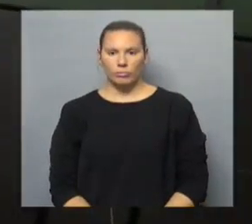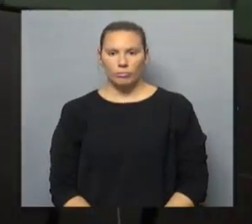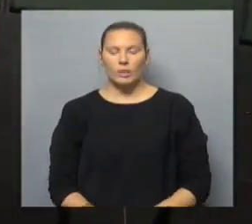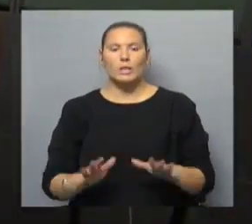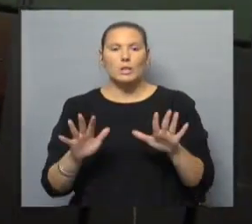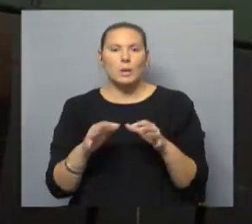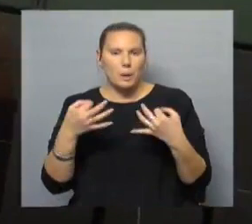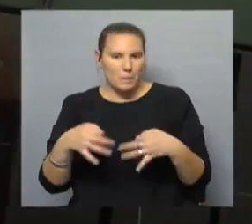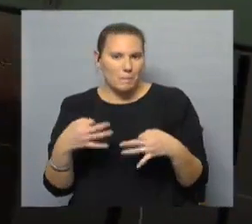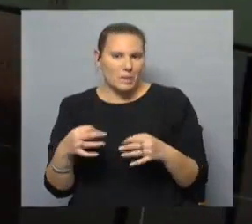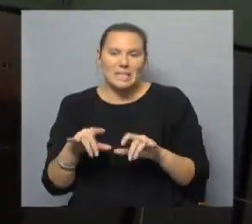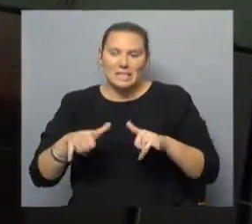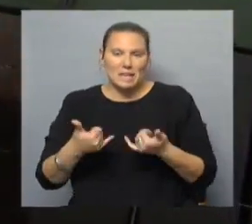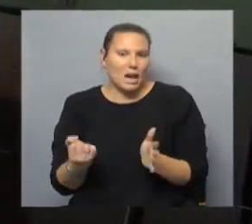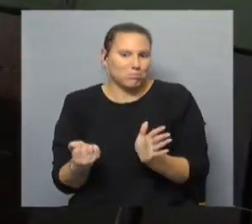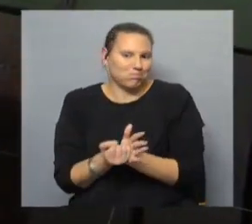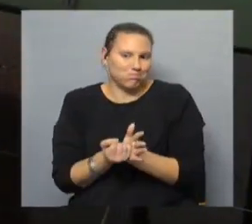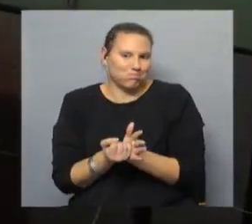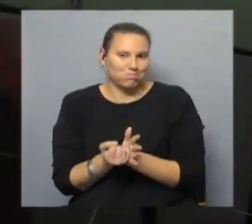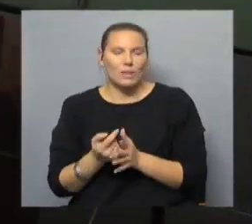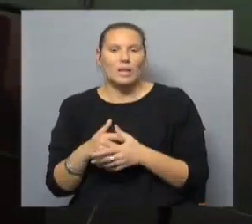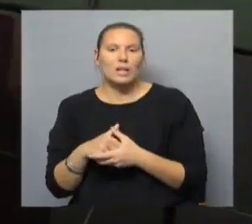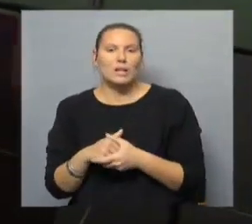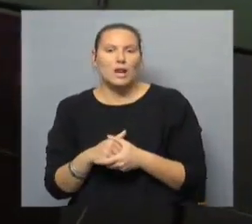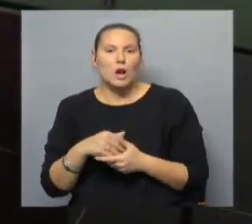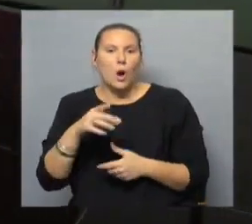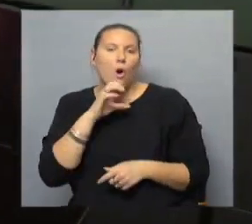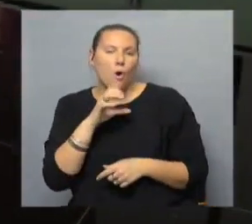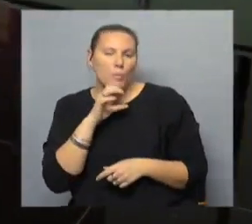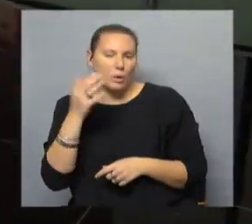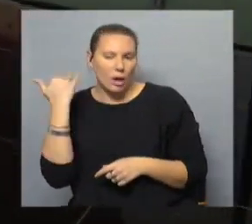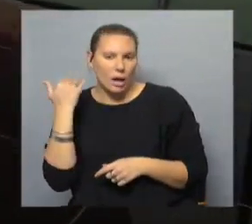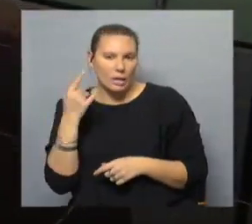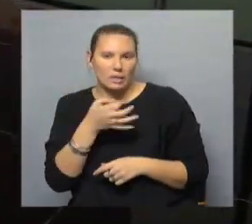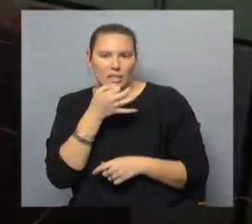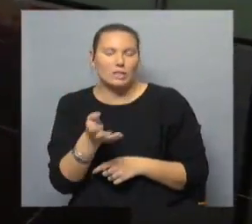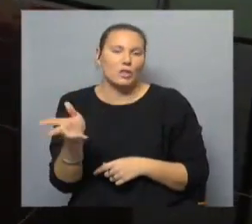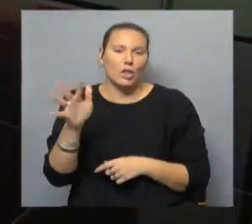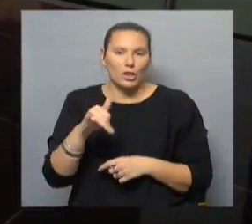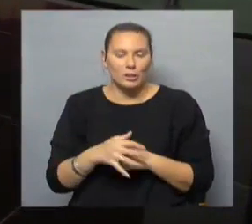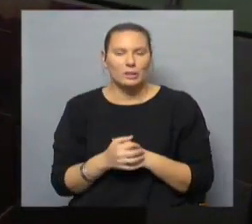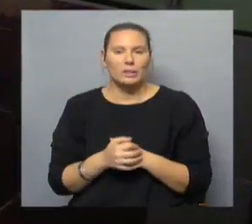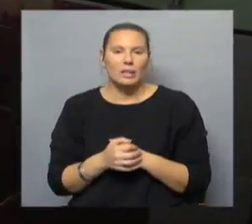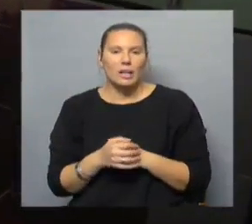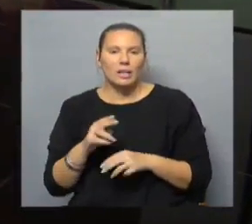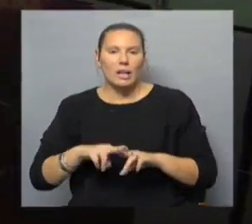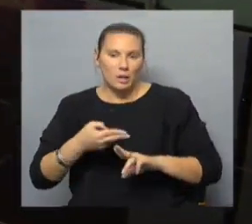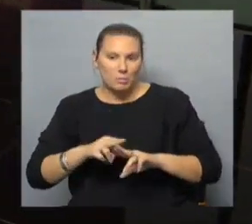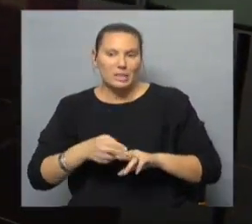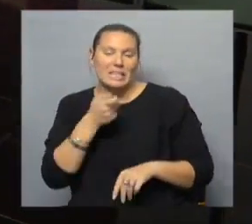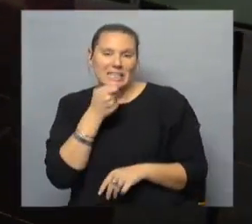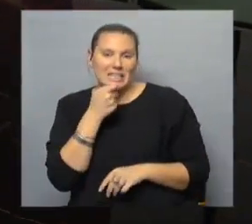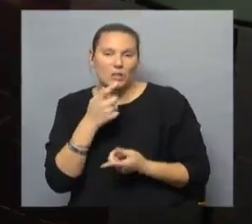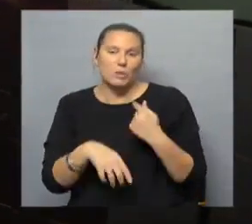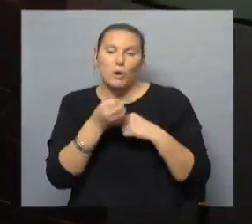Te quedó para siempre esa, ¿eh? Eso de los viejos humoristas, ese de decir todos los días el mismo. Pero la reiteración del chiste. Es lo